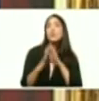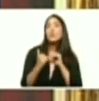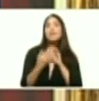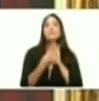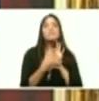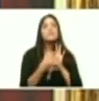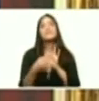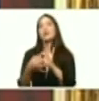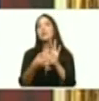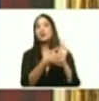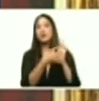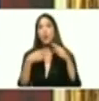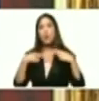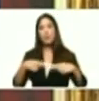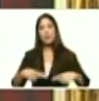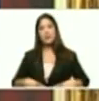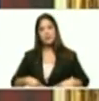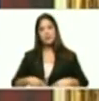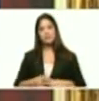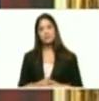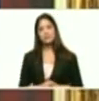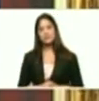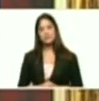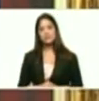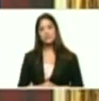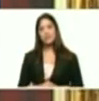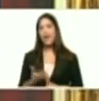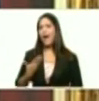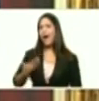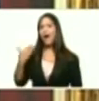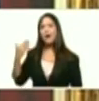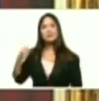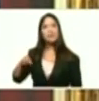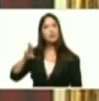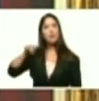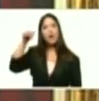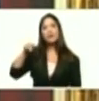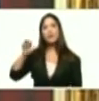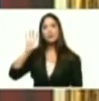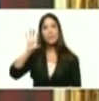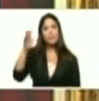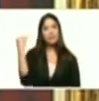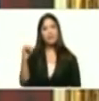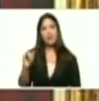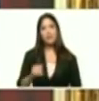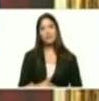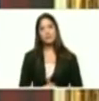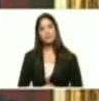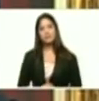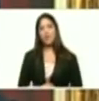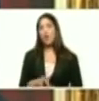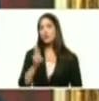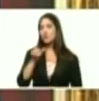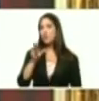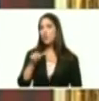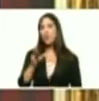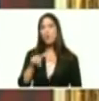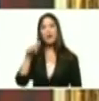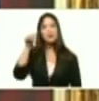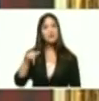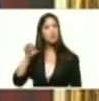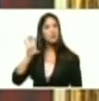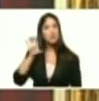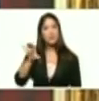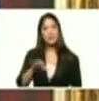espiritual, humana, como nunca antes, en nuestra patria existió, nunca antes, nuestra